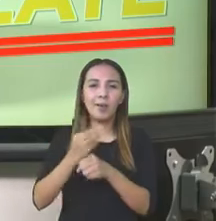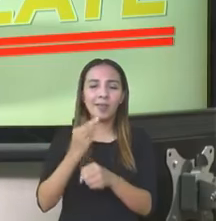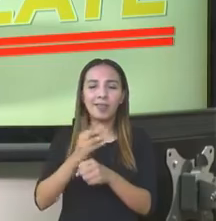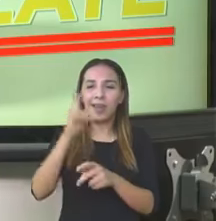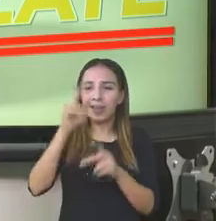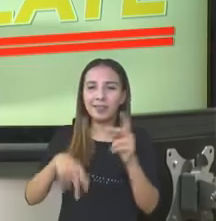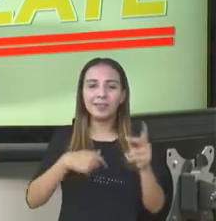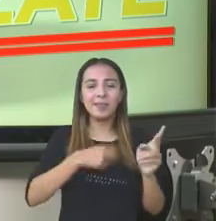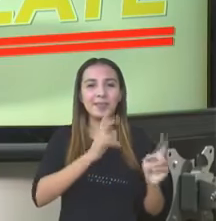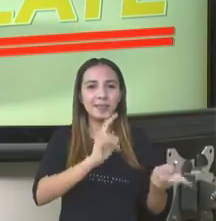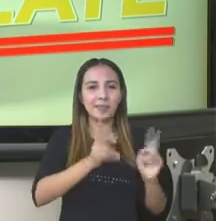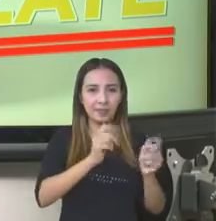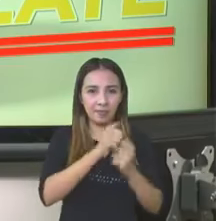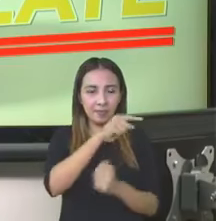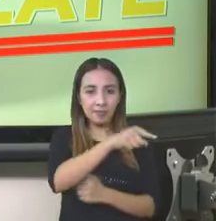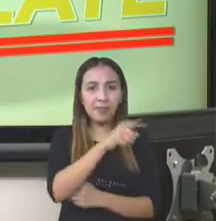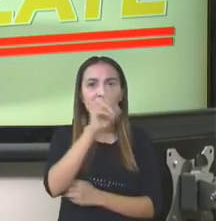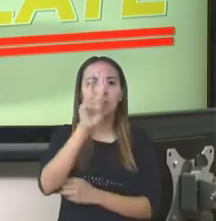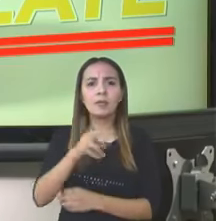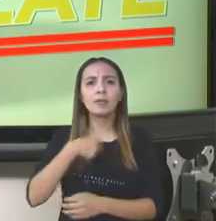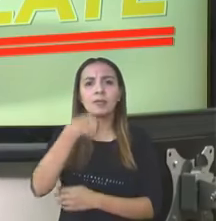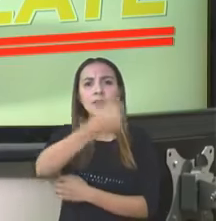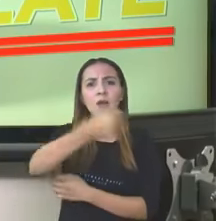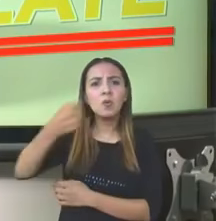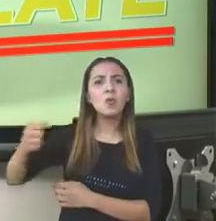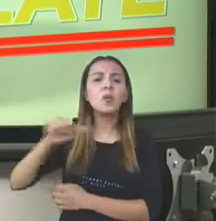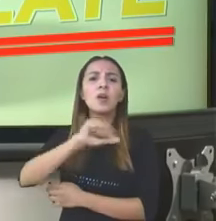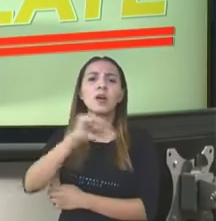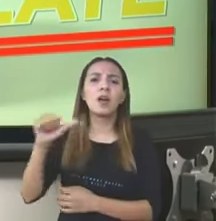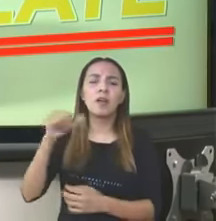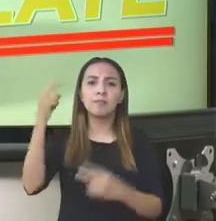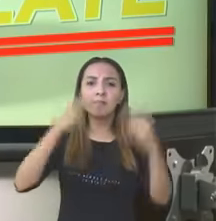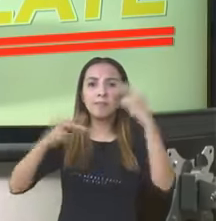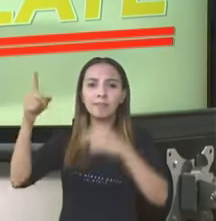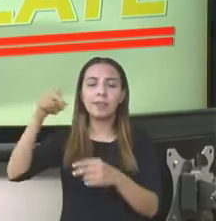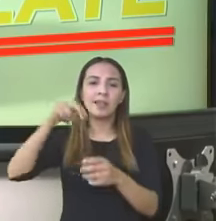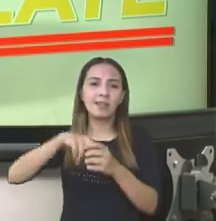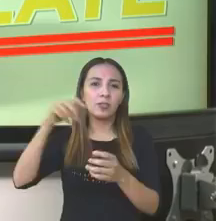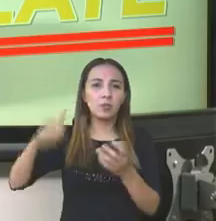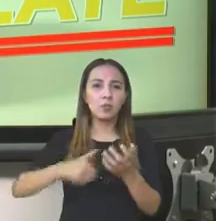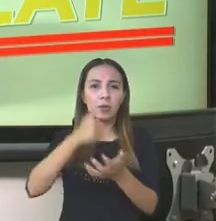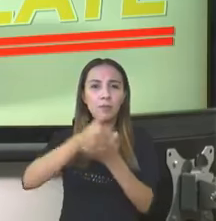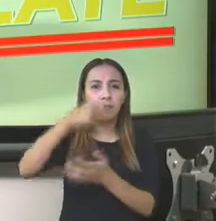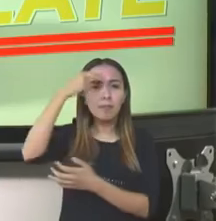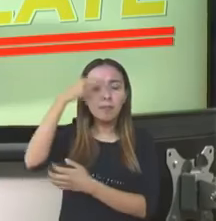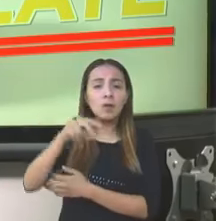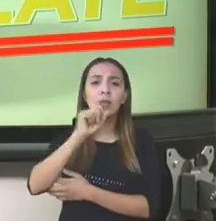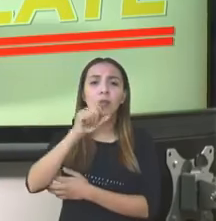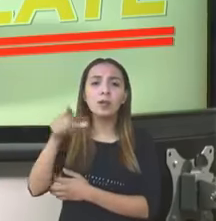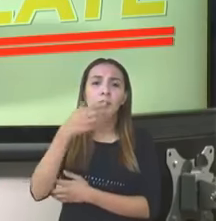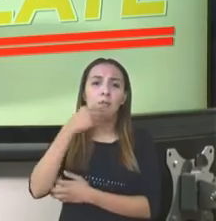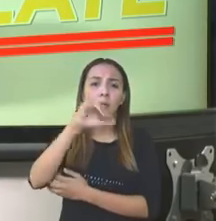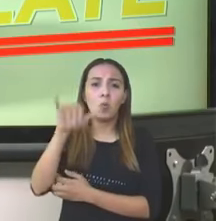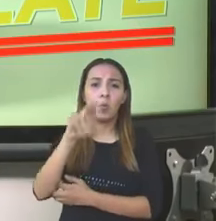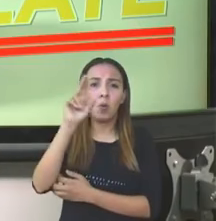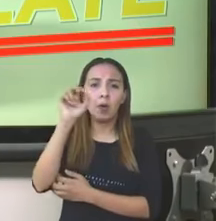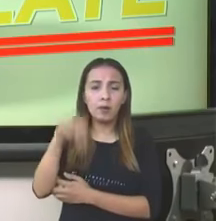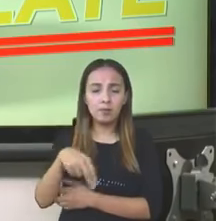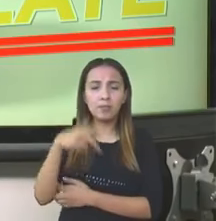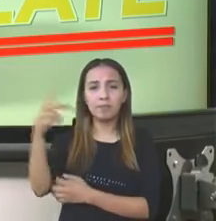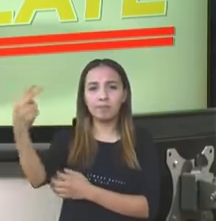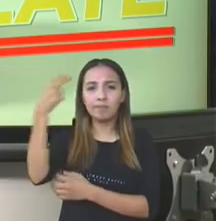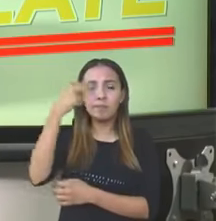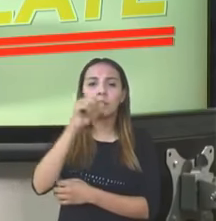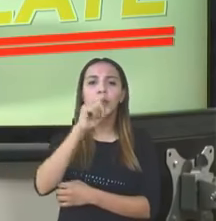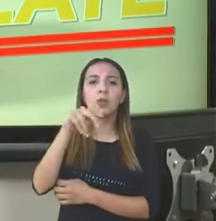ella. Saludo también con mucho gusto que nos está viendo en la Ciudad de México, Juan Lanzagorta Ramos, coproductor de Lánzate. Nora Pérez, un saludo para